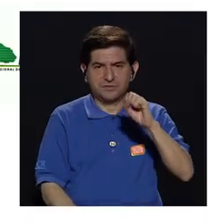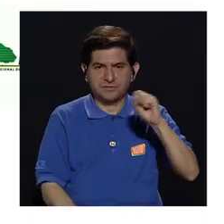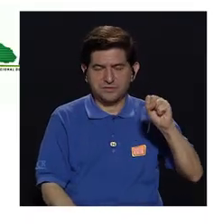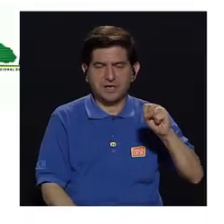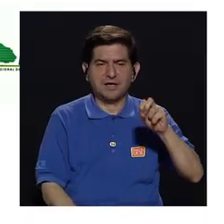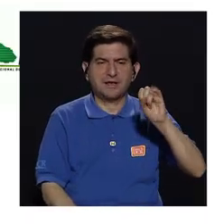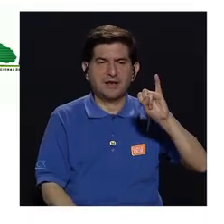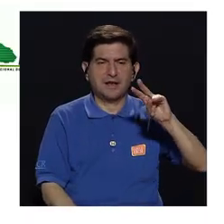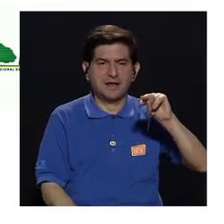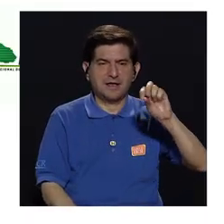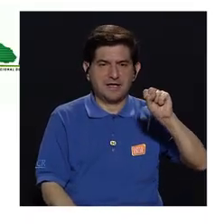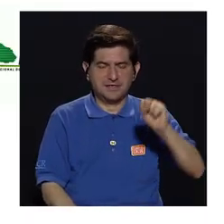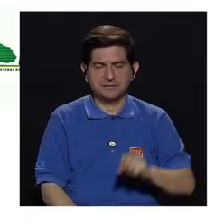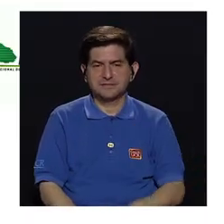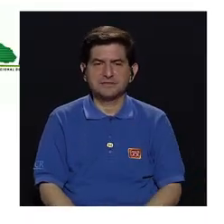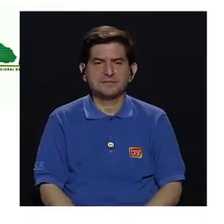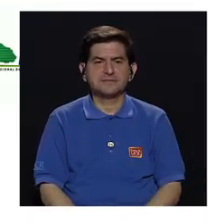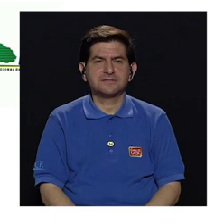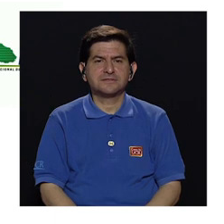INS,